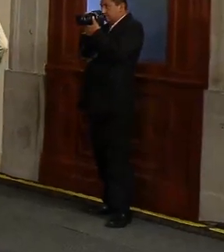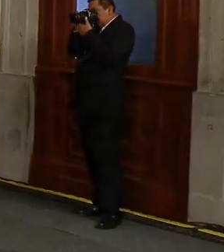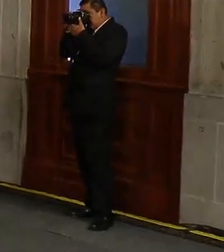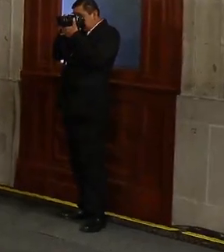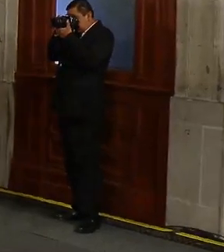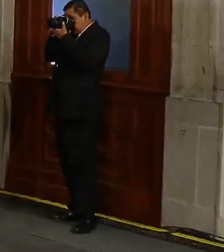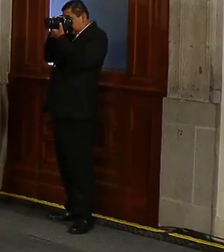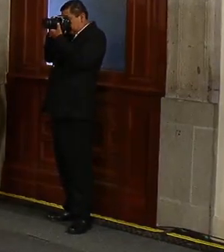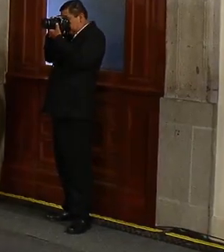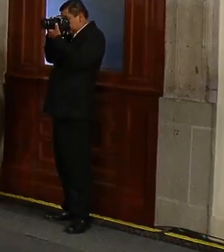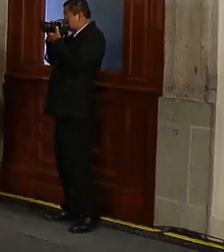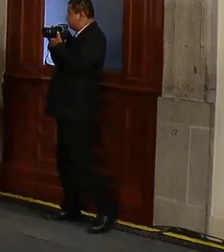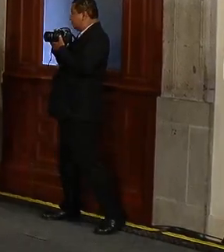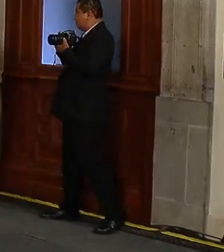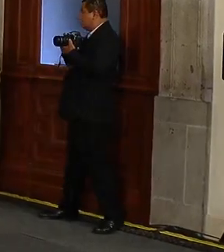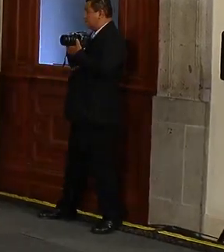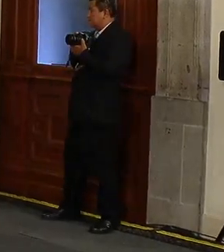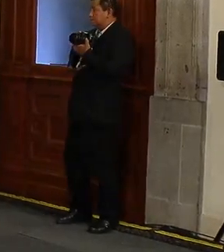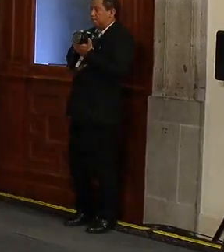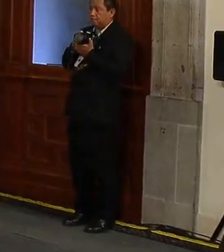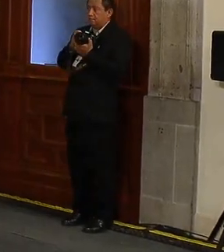qué Gracias.